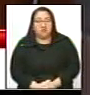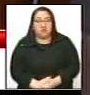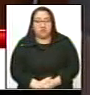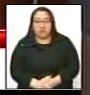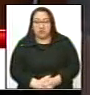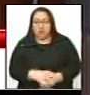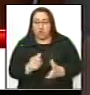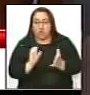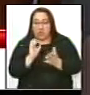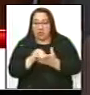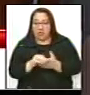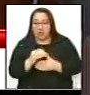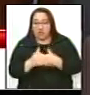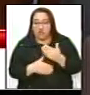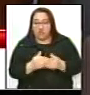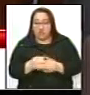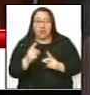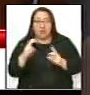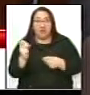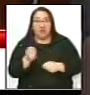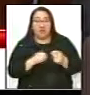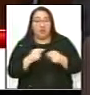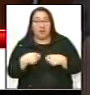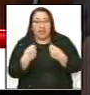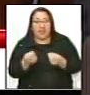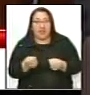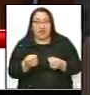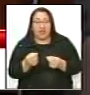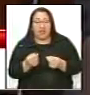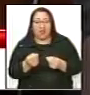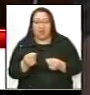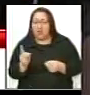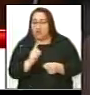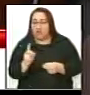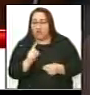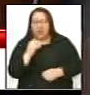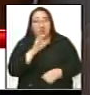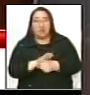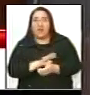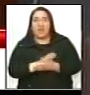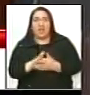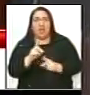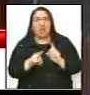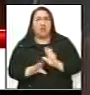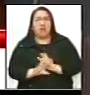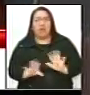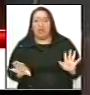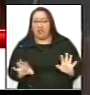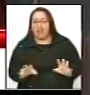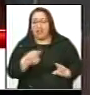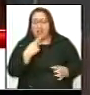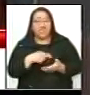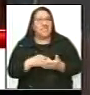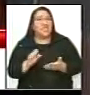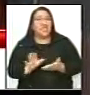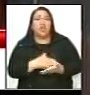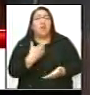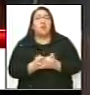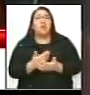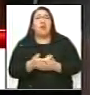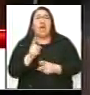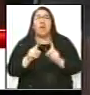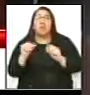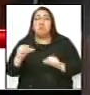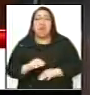Otro acápite. El procedimiento administrativo para el otorgamiento de la concesión no se han comprometido irregularidades. No se han comprobado irregularidades